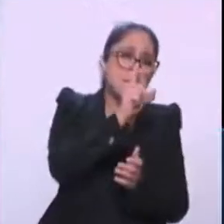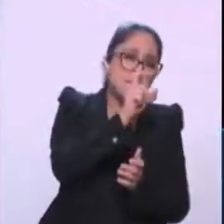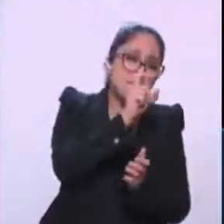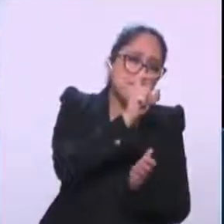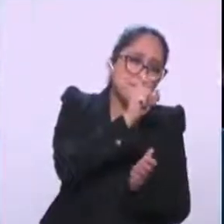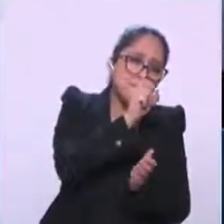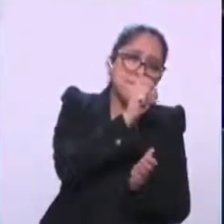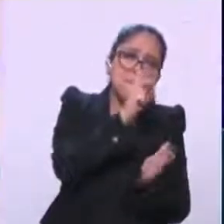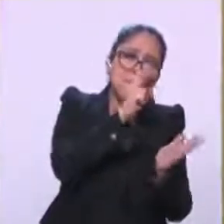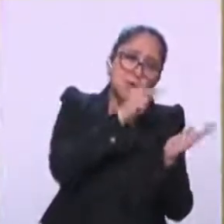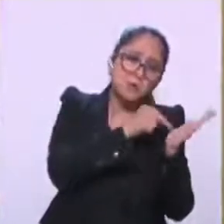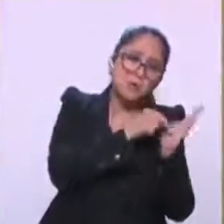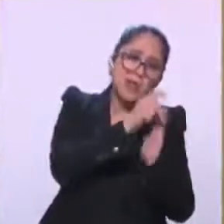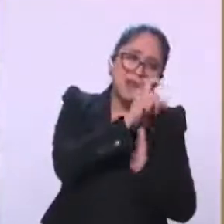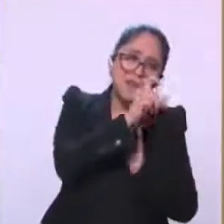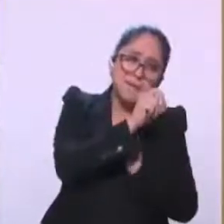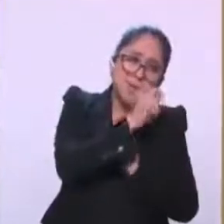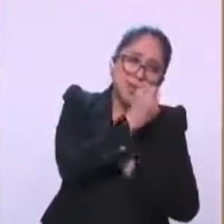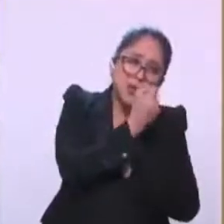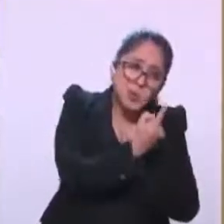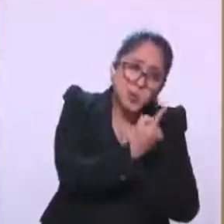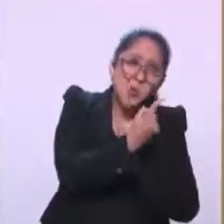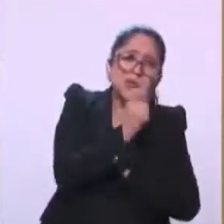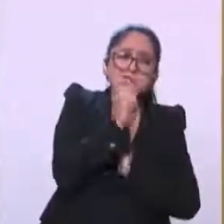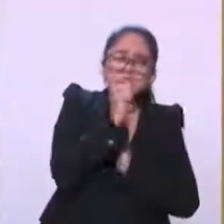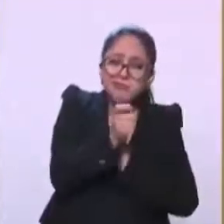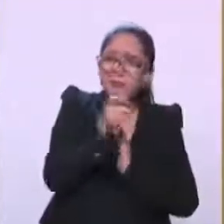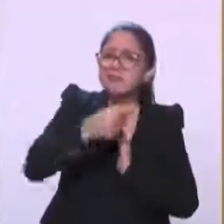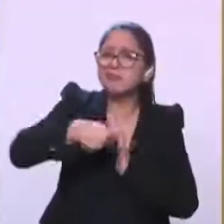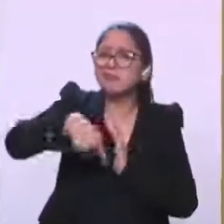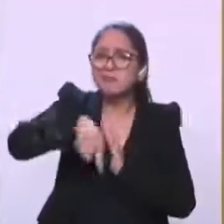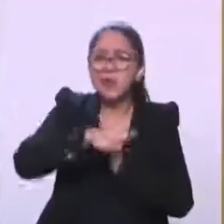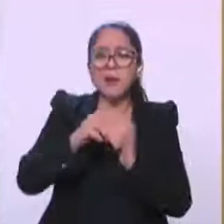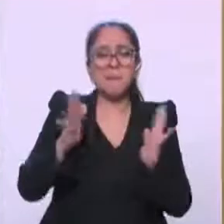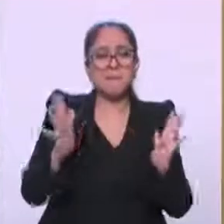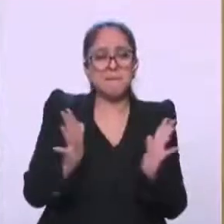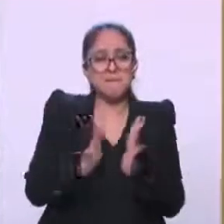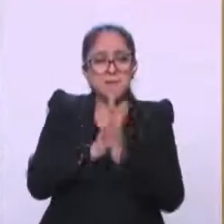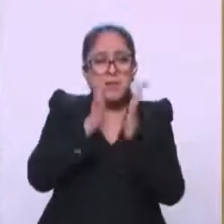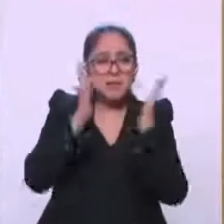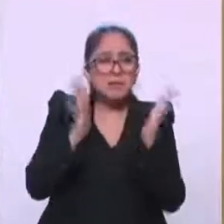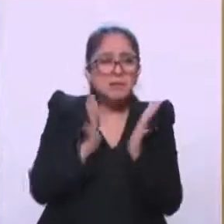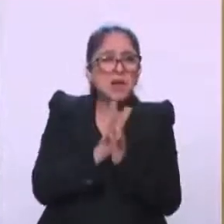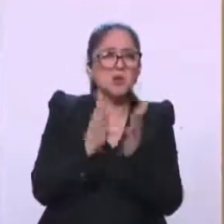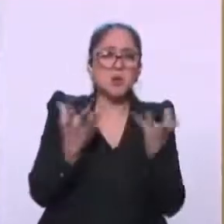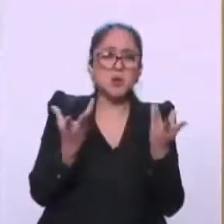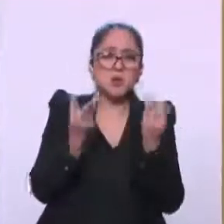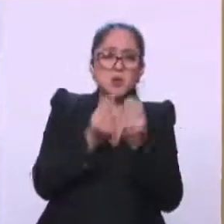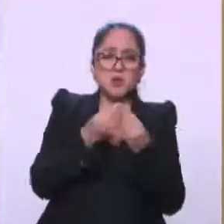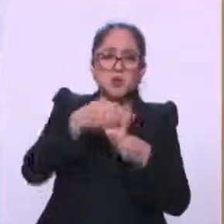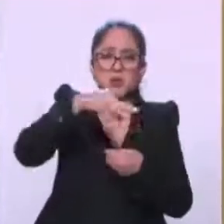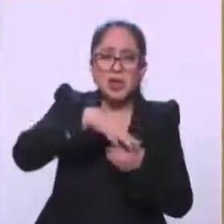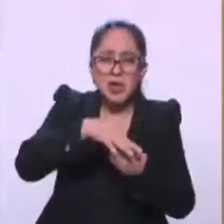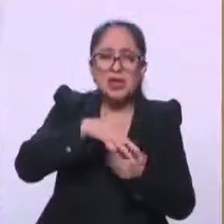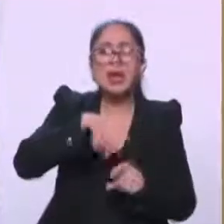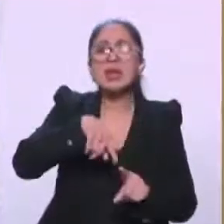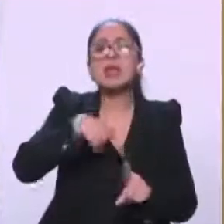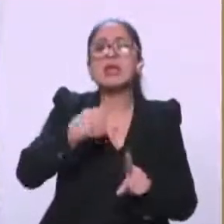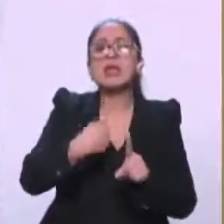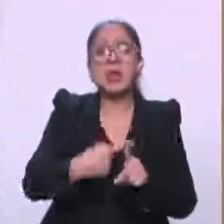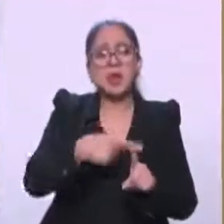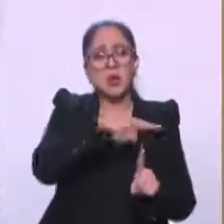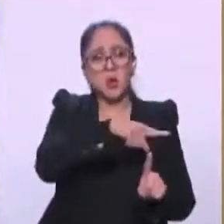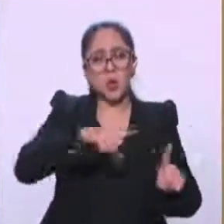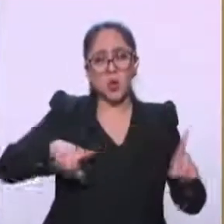medición que tiene que ver casi con la participación. Elecciones que van a tener gobernador de por medio, que es casi la mitad